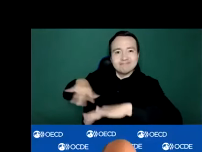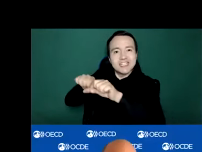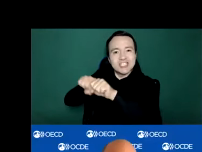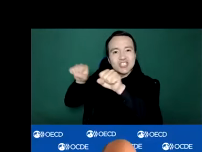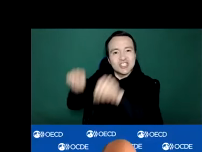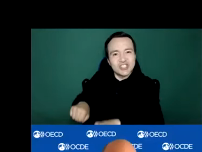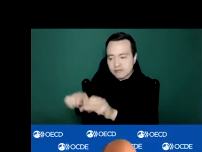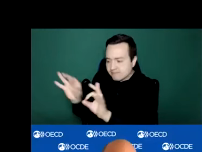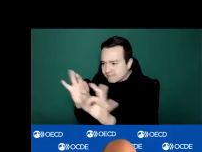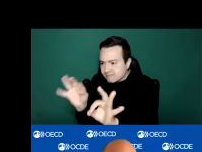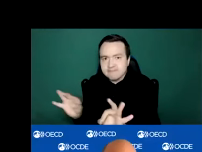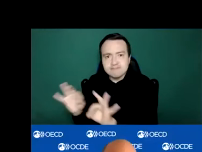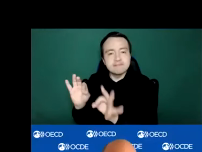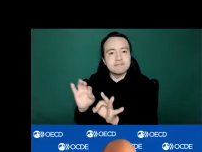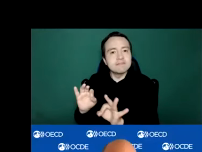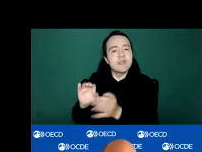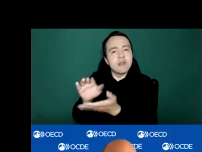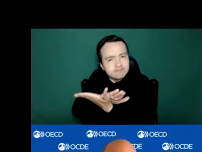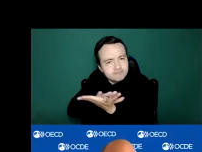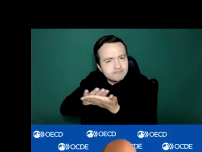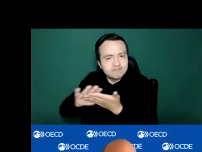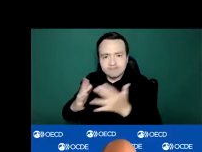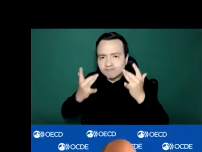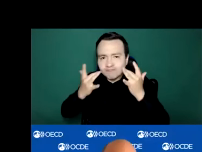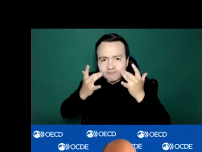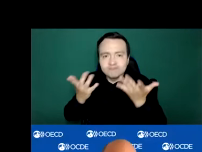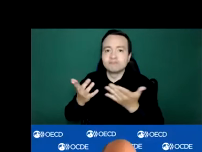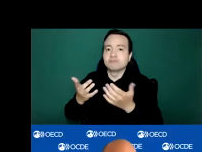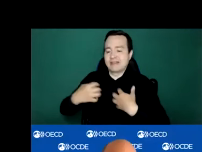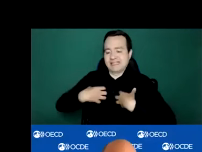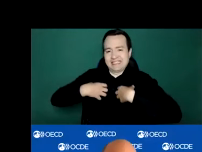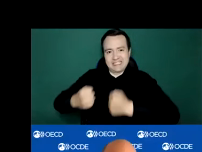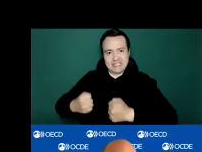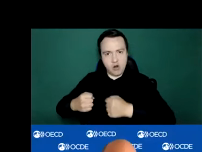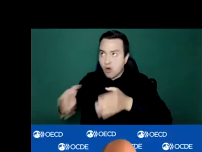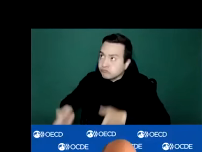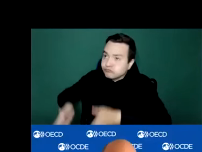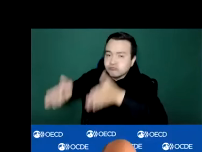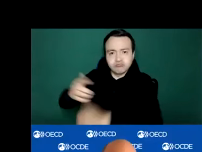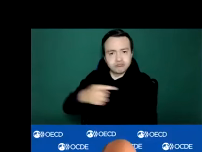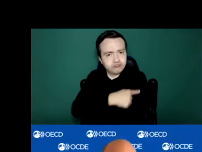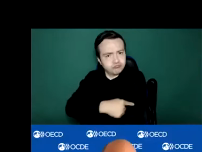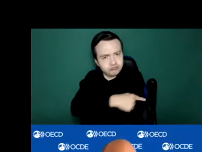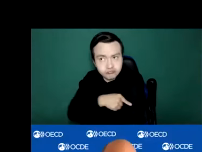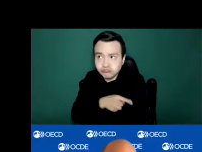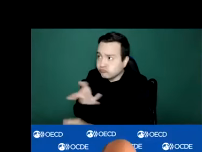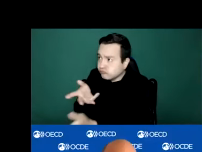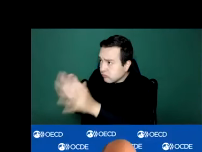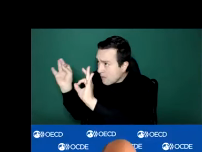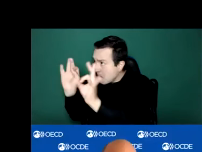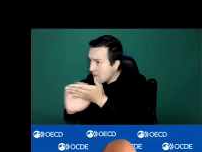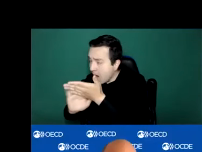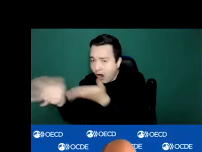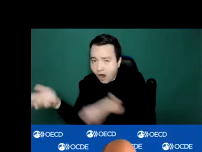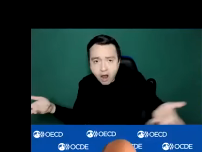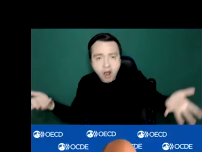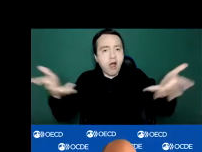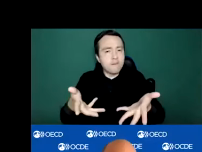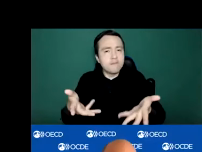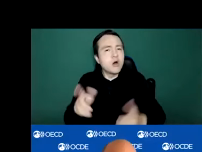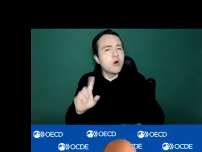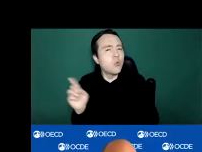las Américas. Yo quería comenzar agradeciéndoles a todos, a la comunidad de salud